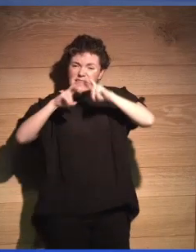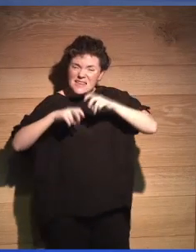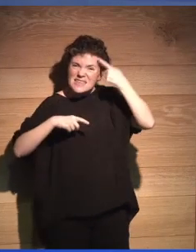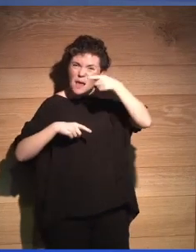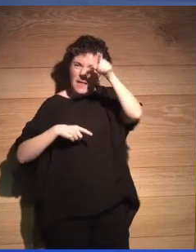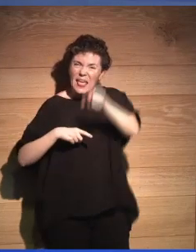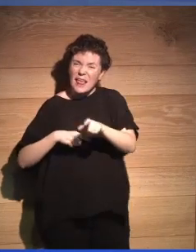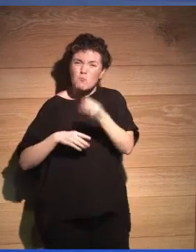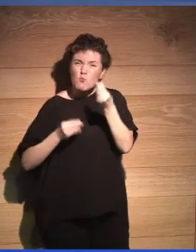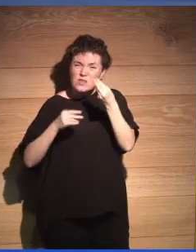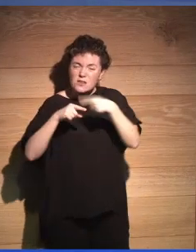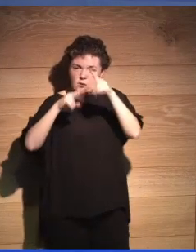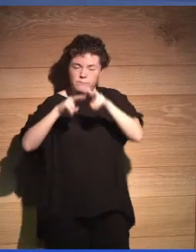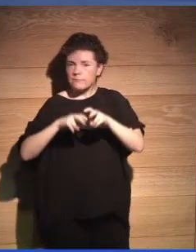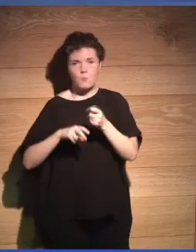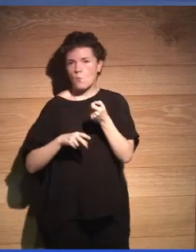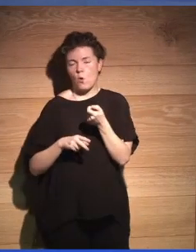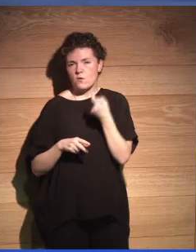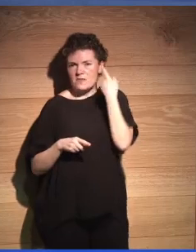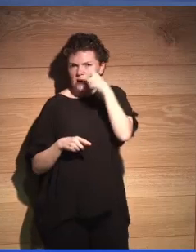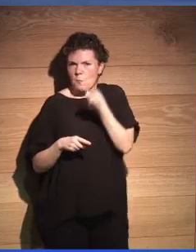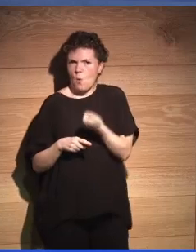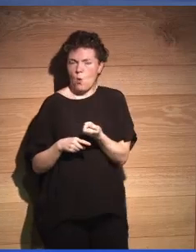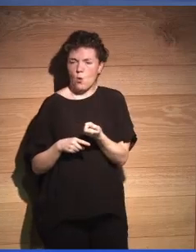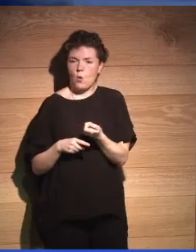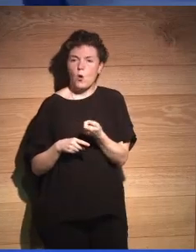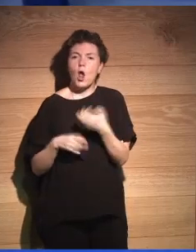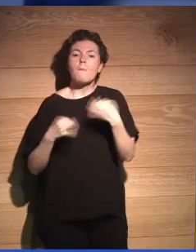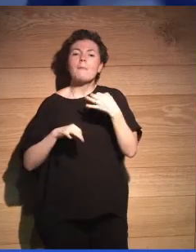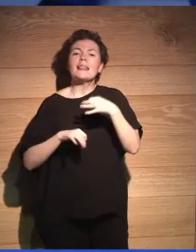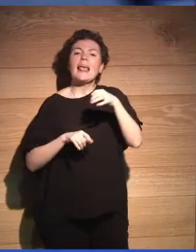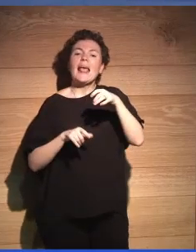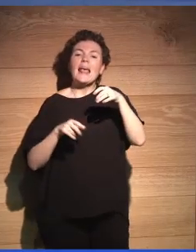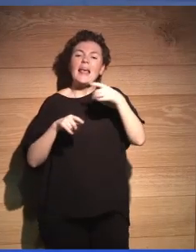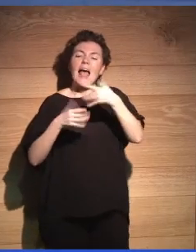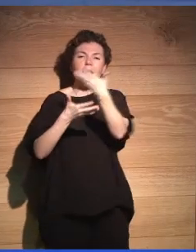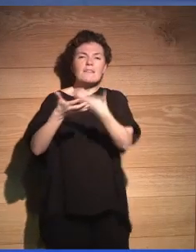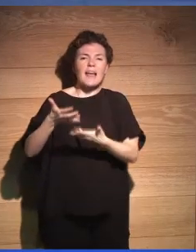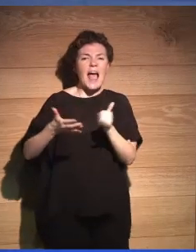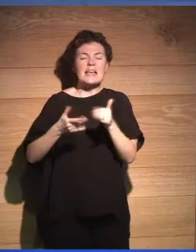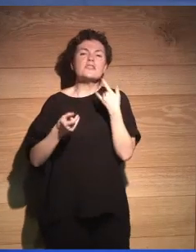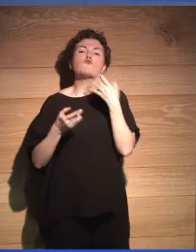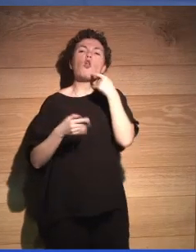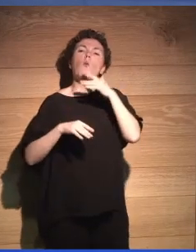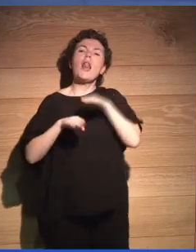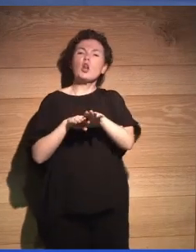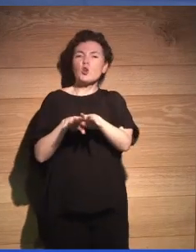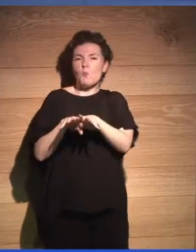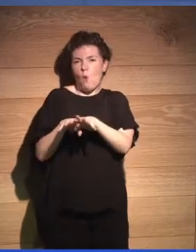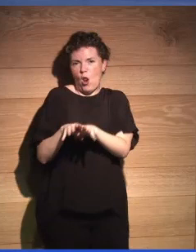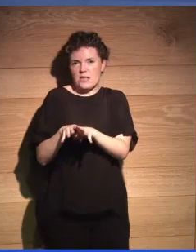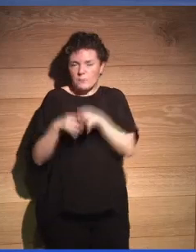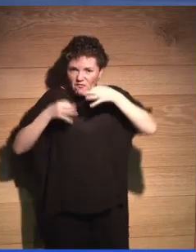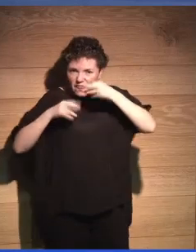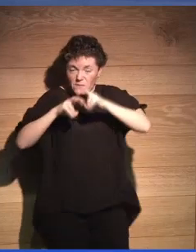mayor parte, si se investiga un poco, la mayor parte que se sabe de él se basa en rumores y en chismes de esa época. Para no